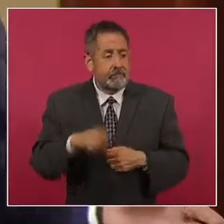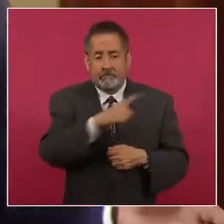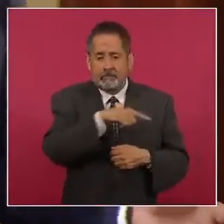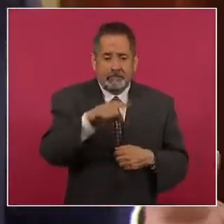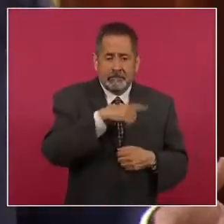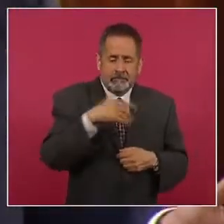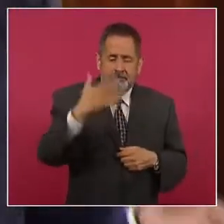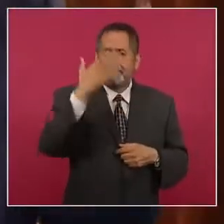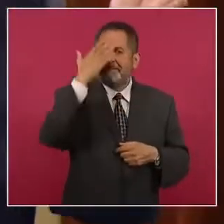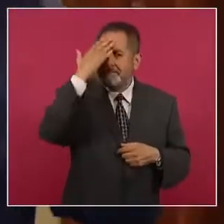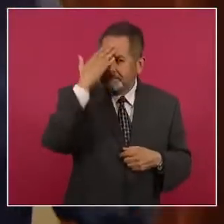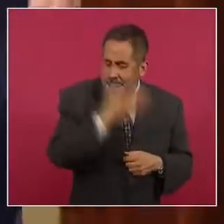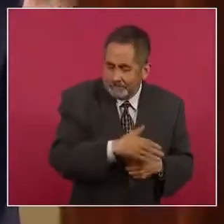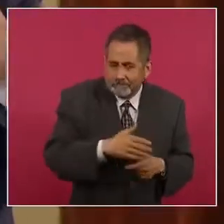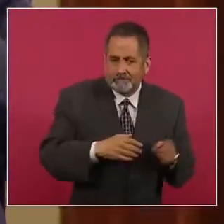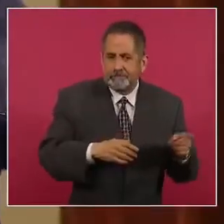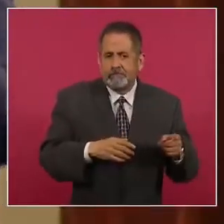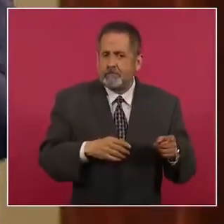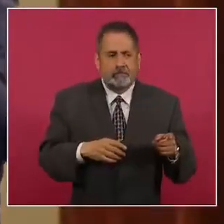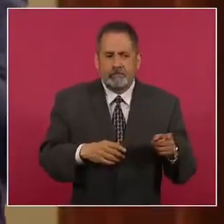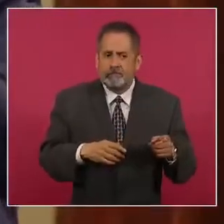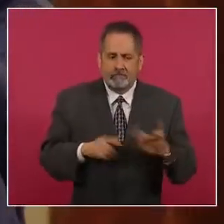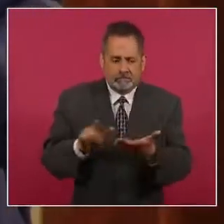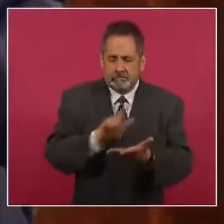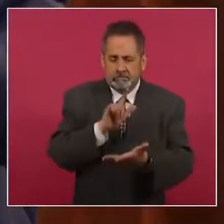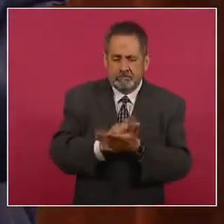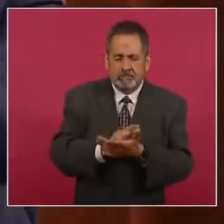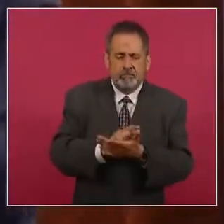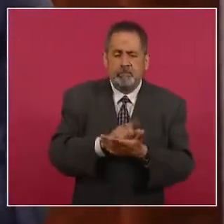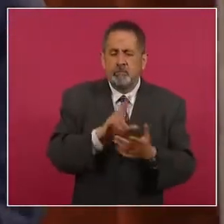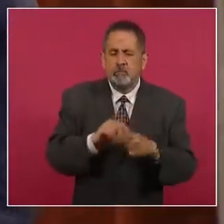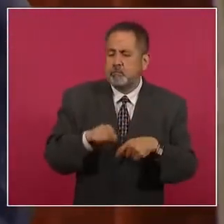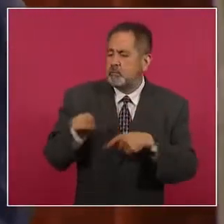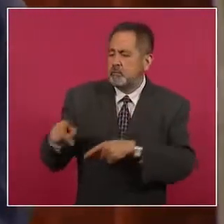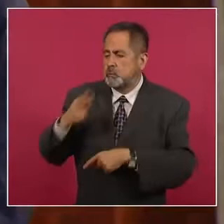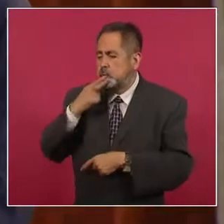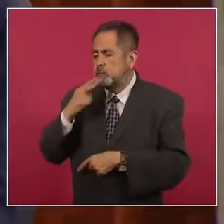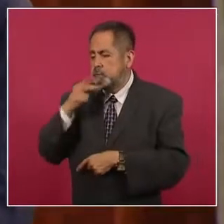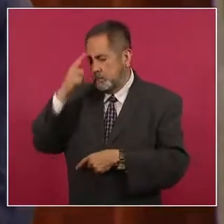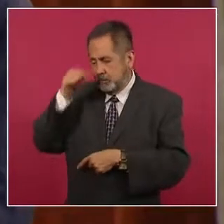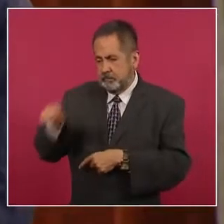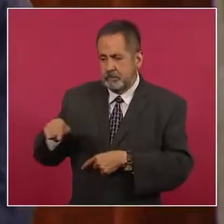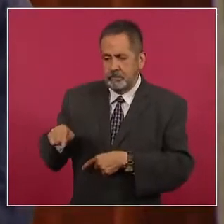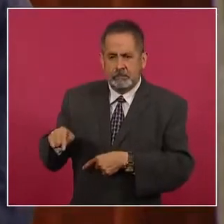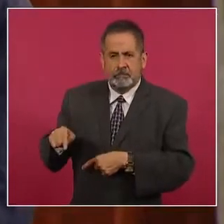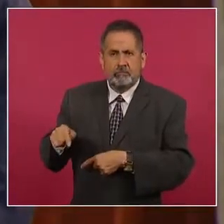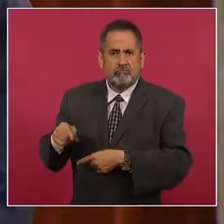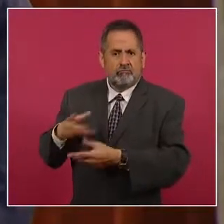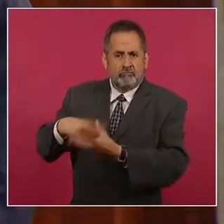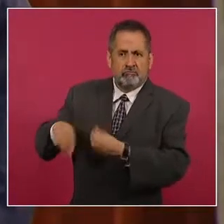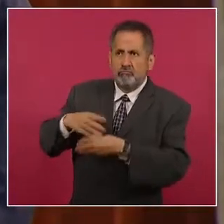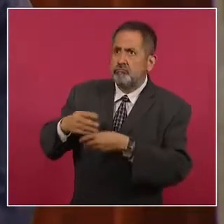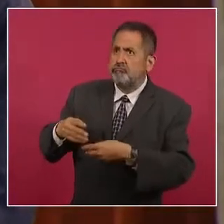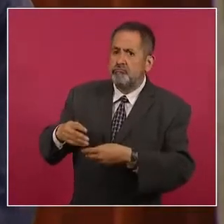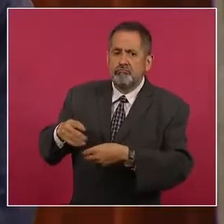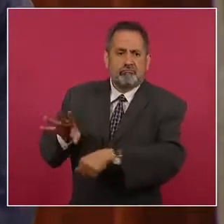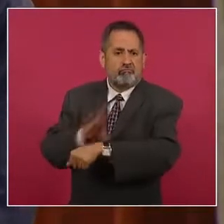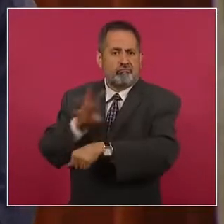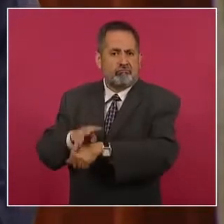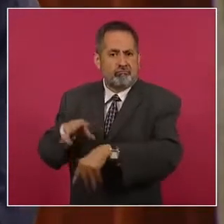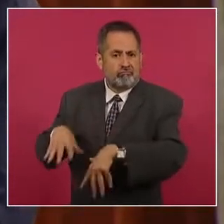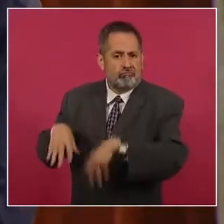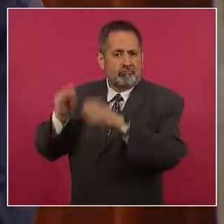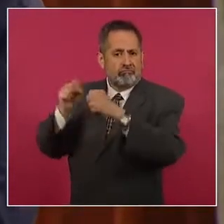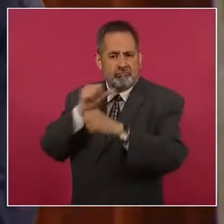Sabían de que no iban a turbinar, que no iban